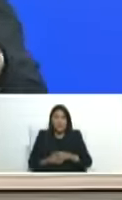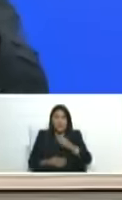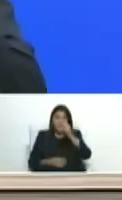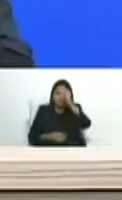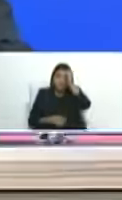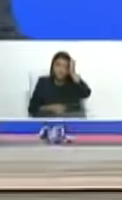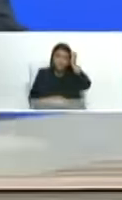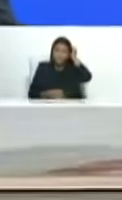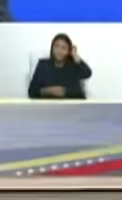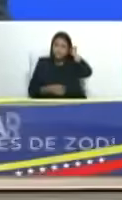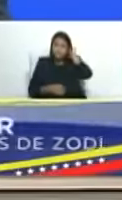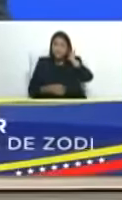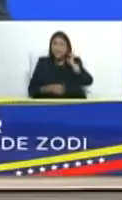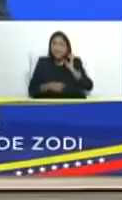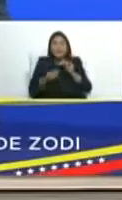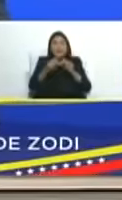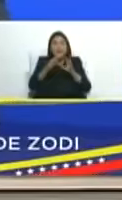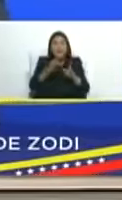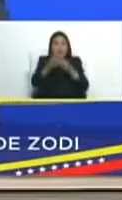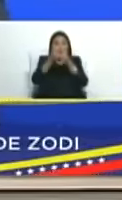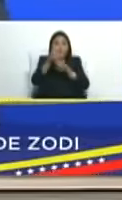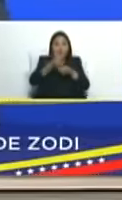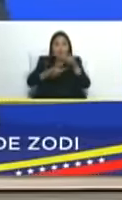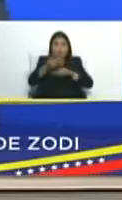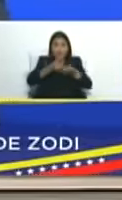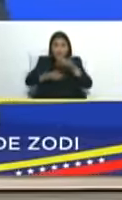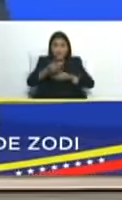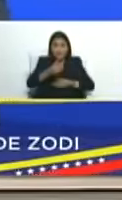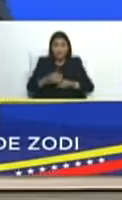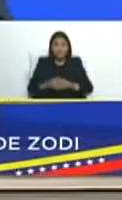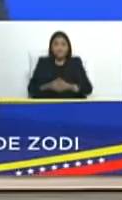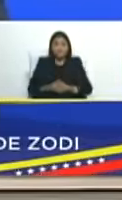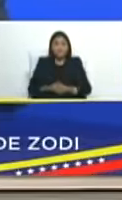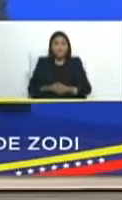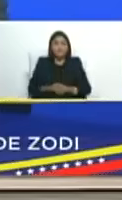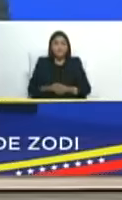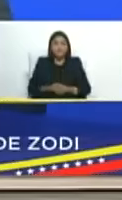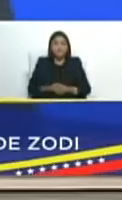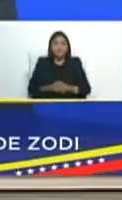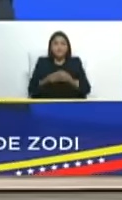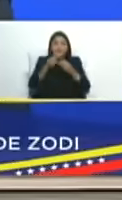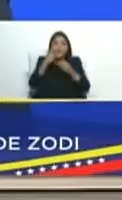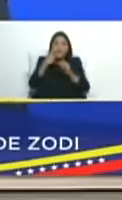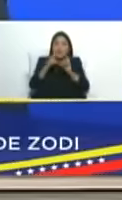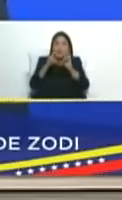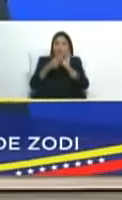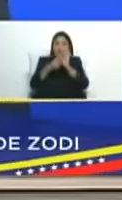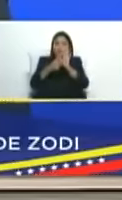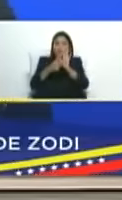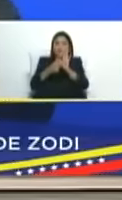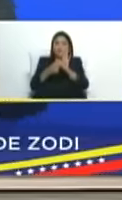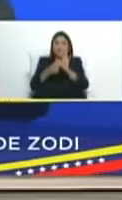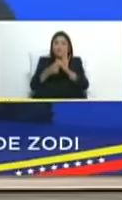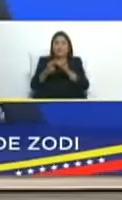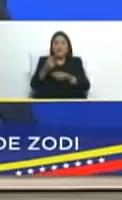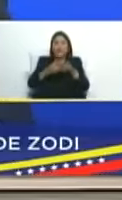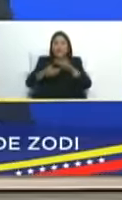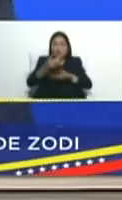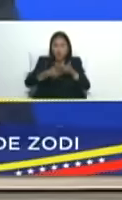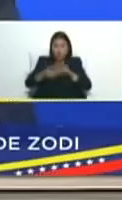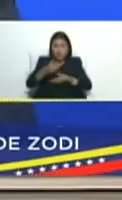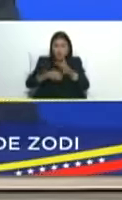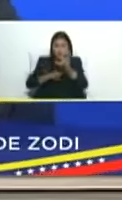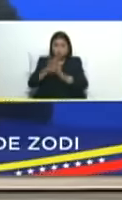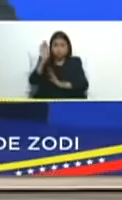el consenso de la recuperación económica y la construcción de un nuevo modelo diversificado de economía creciendo la